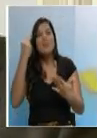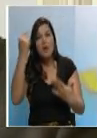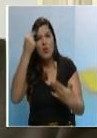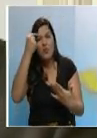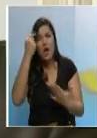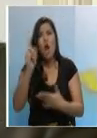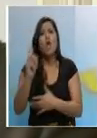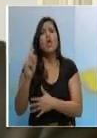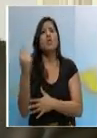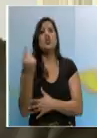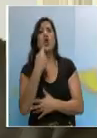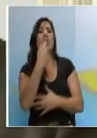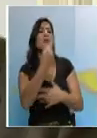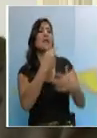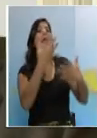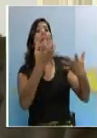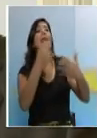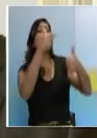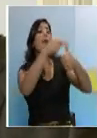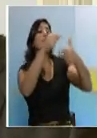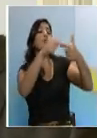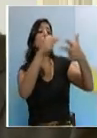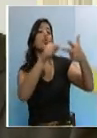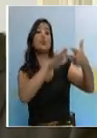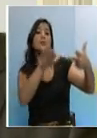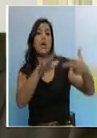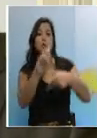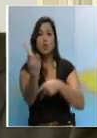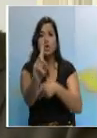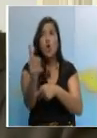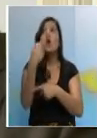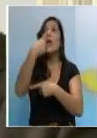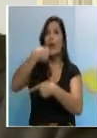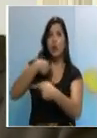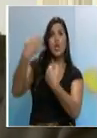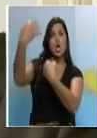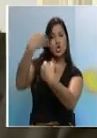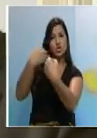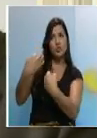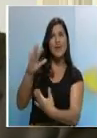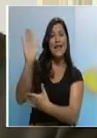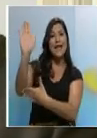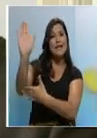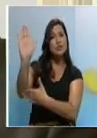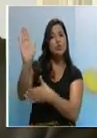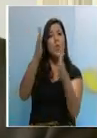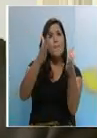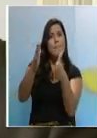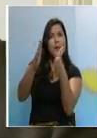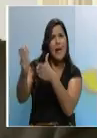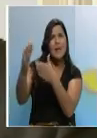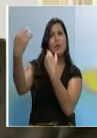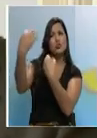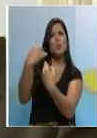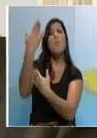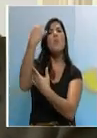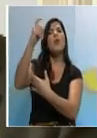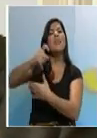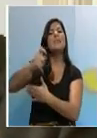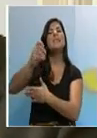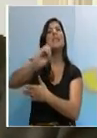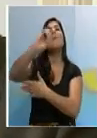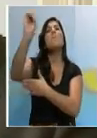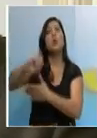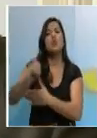simplemente decir convocamos estos proyectos, es que nos den su hoja de ruta y que nos den su exposición de motivos de por qué necesitan los impuestos y por qué